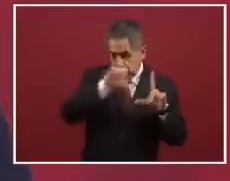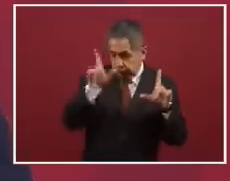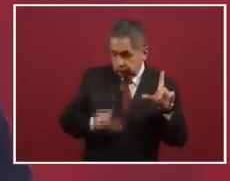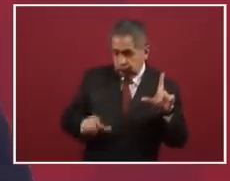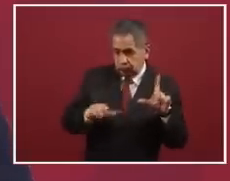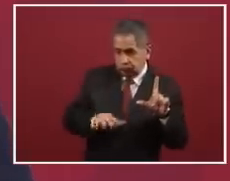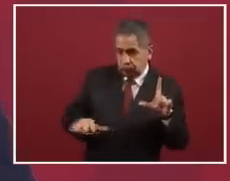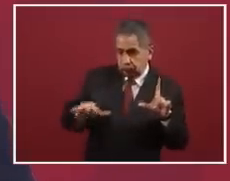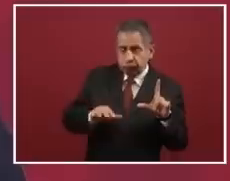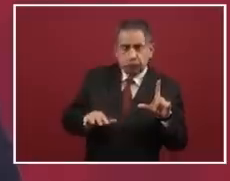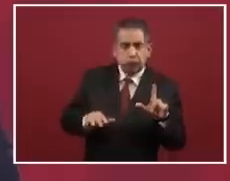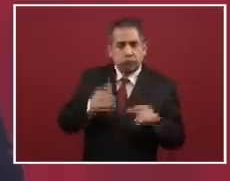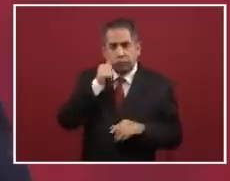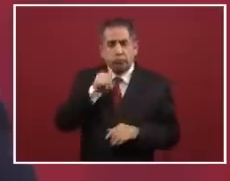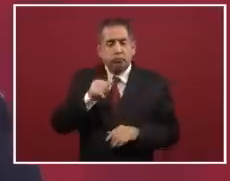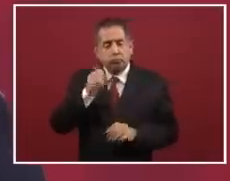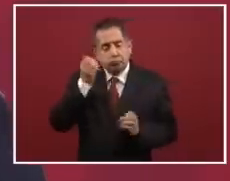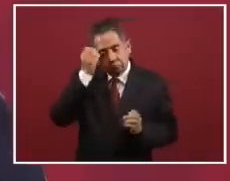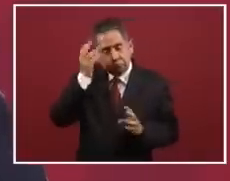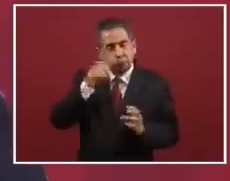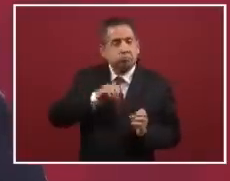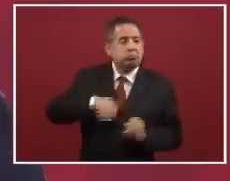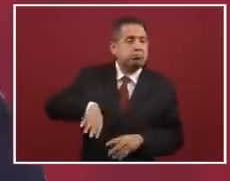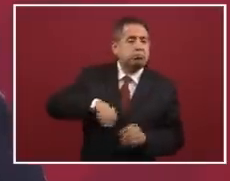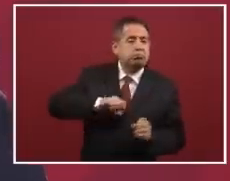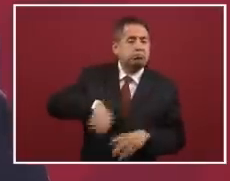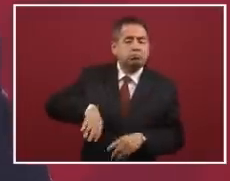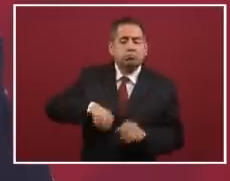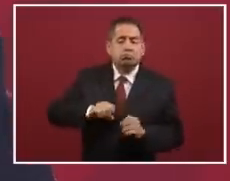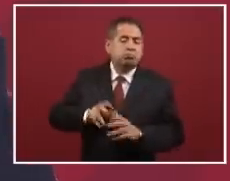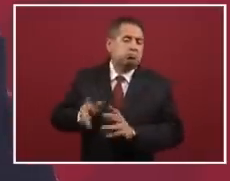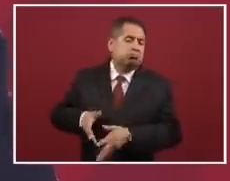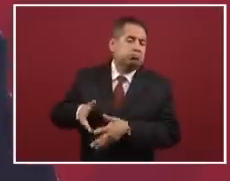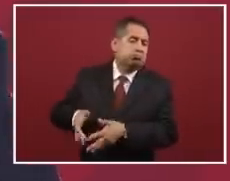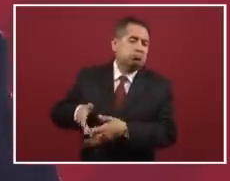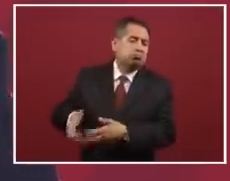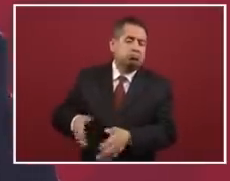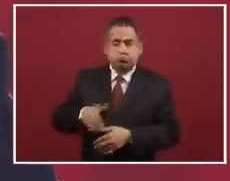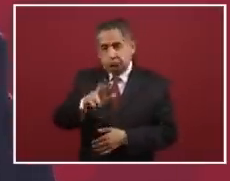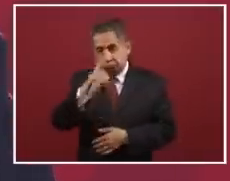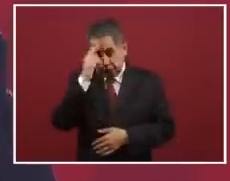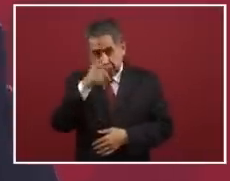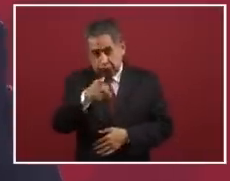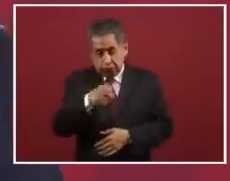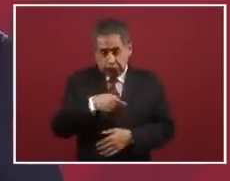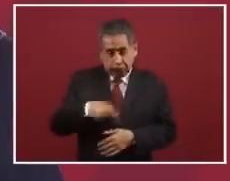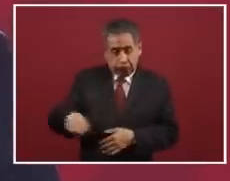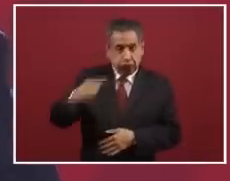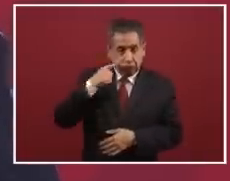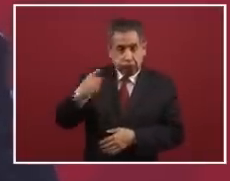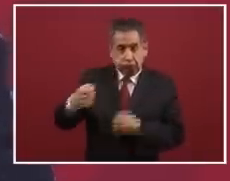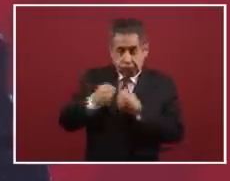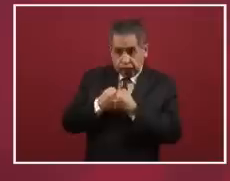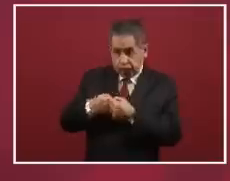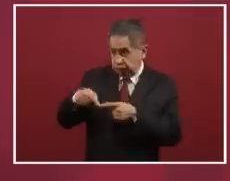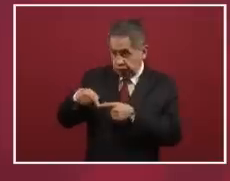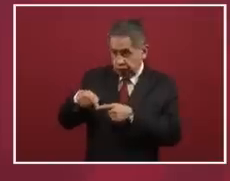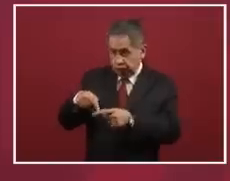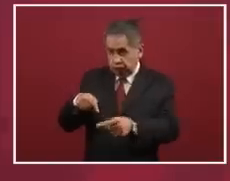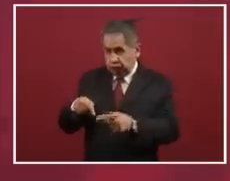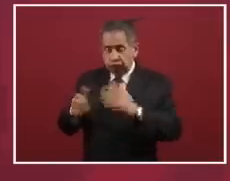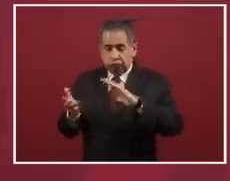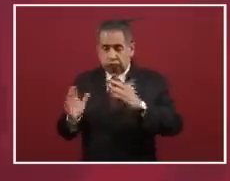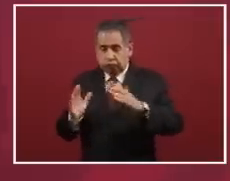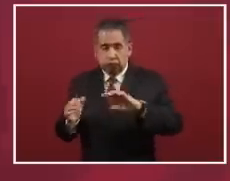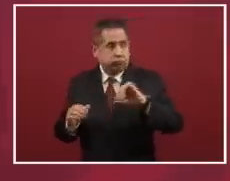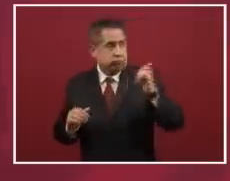permaneció pues olvidada. De hecho, si haces un recorrido por la frontera, es notorio, comparándolo con